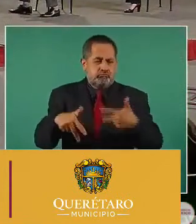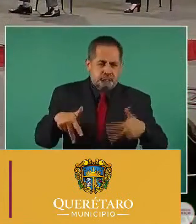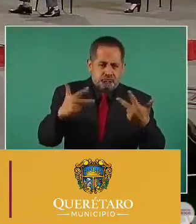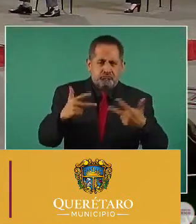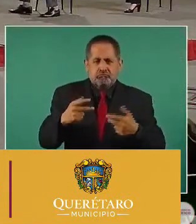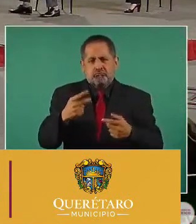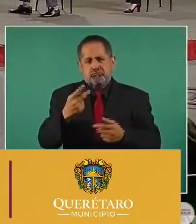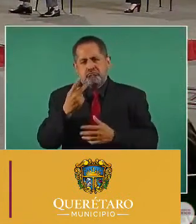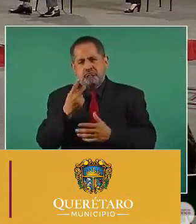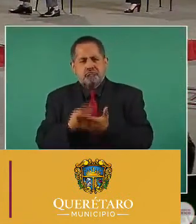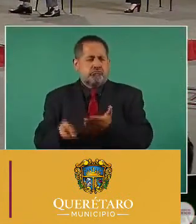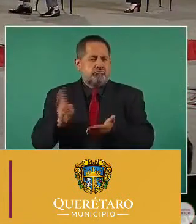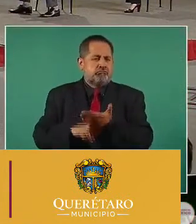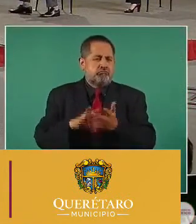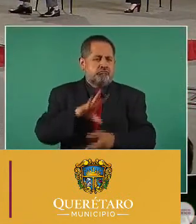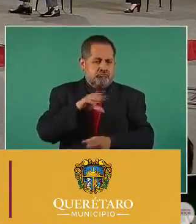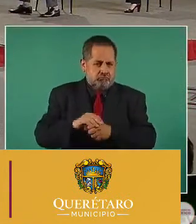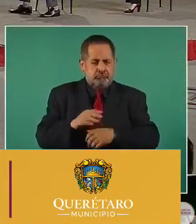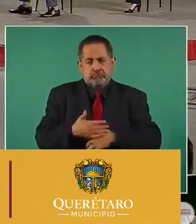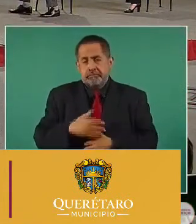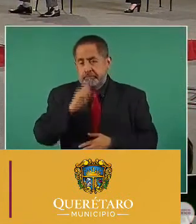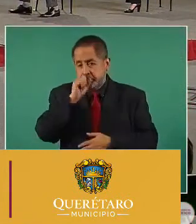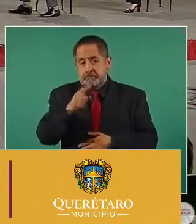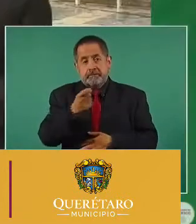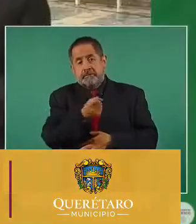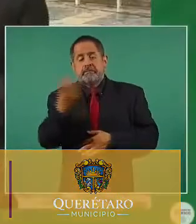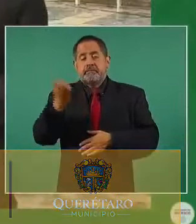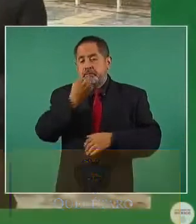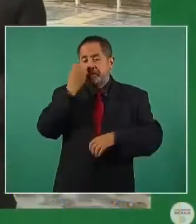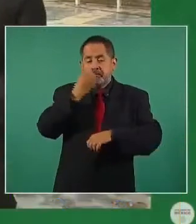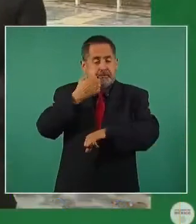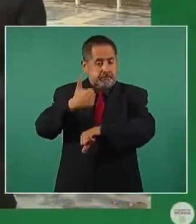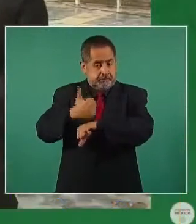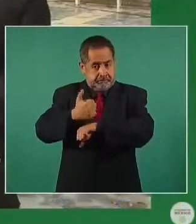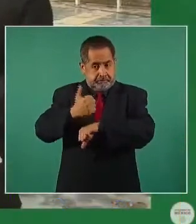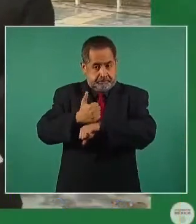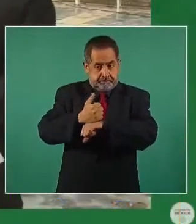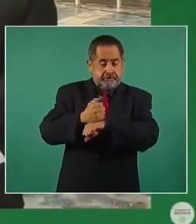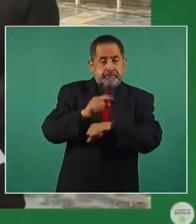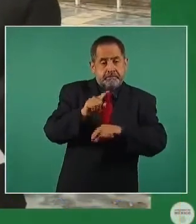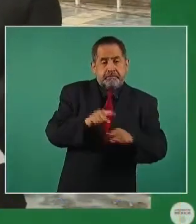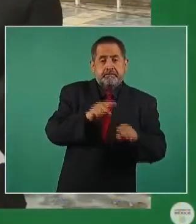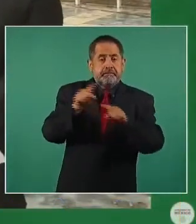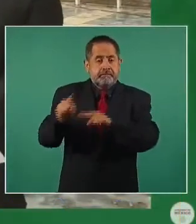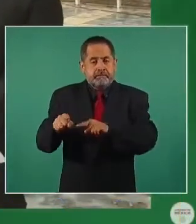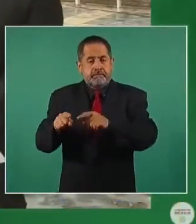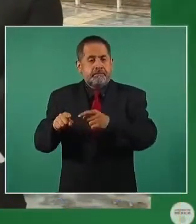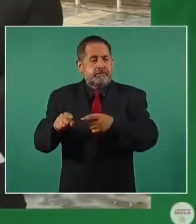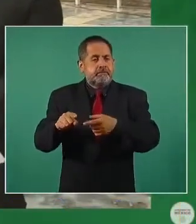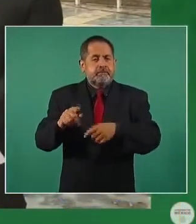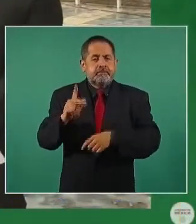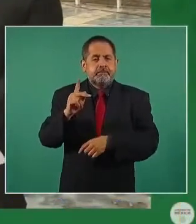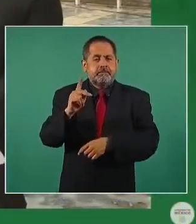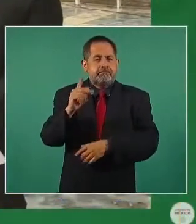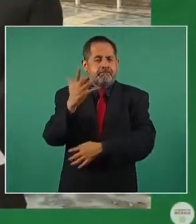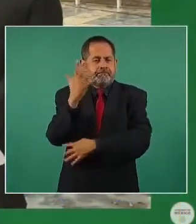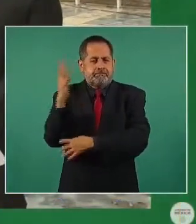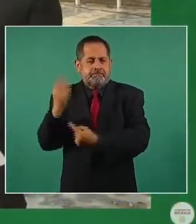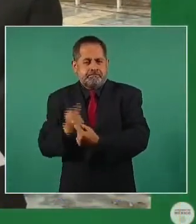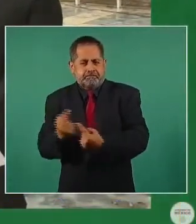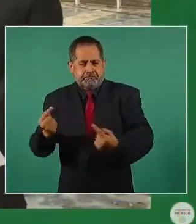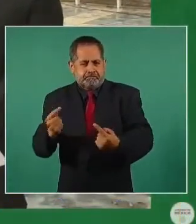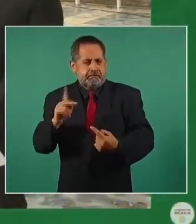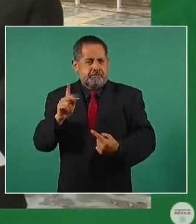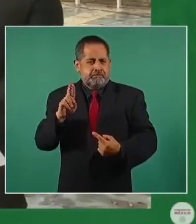distancia, señor presidente. Y además de las escuelas primarias, también el nivel preescolar ya estará